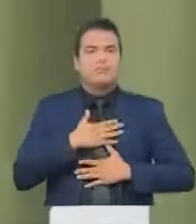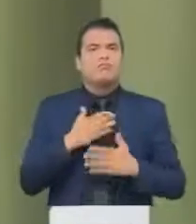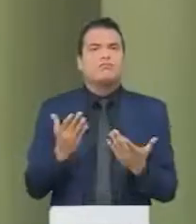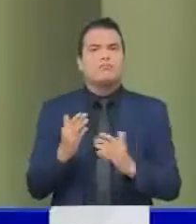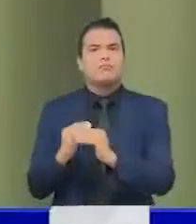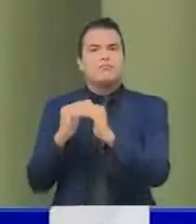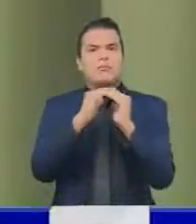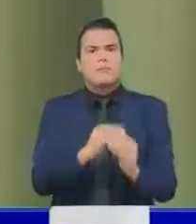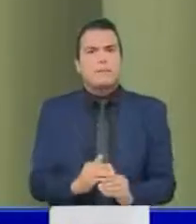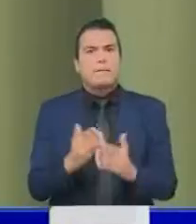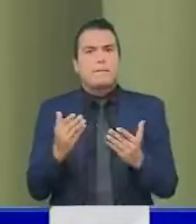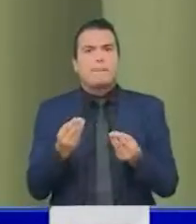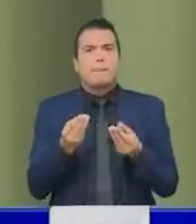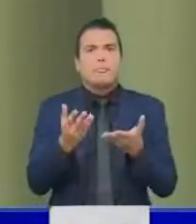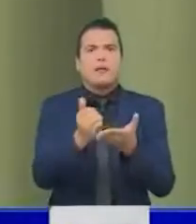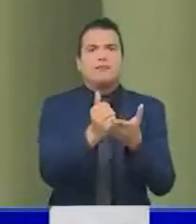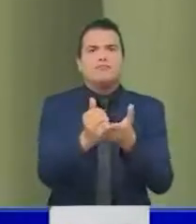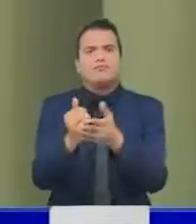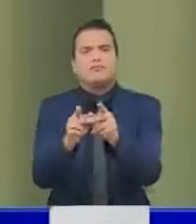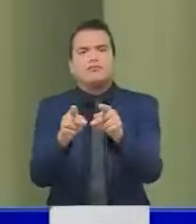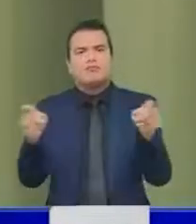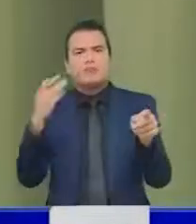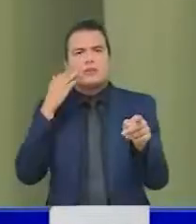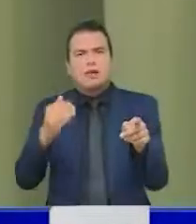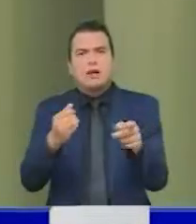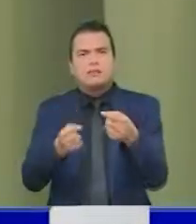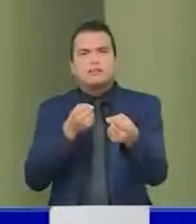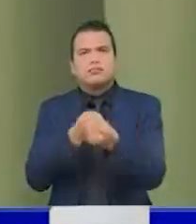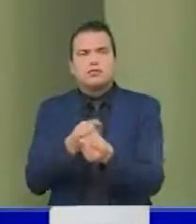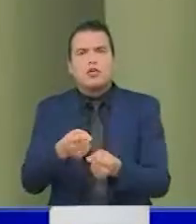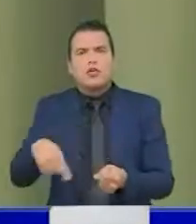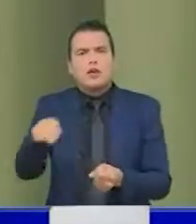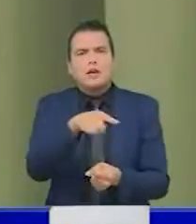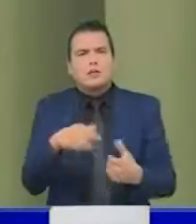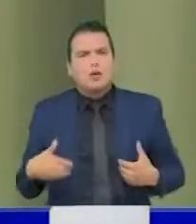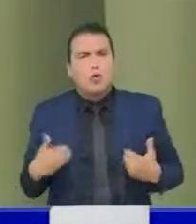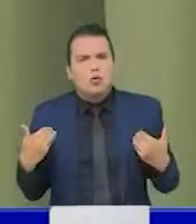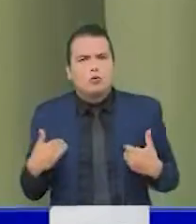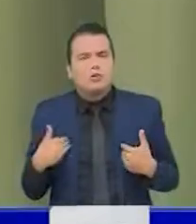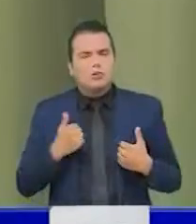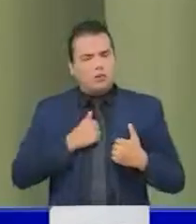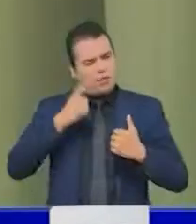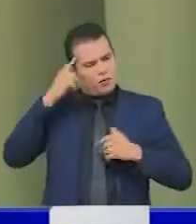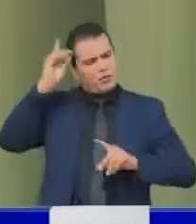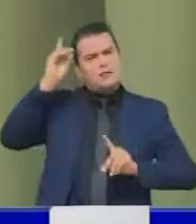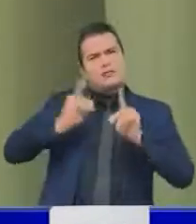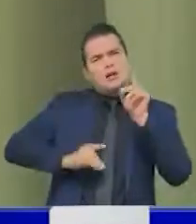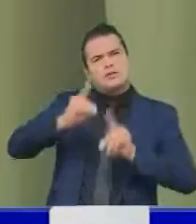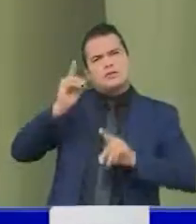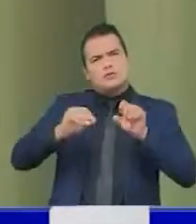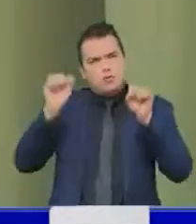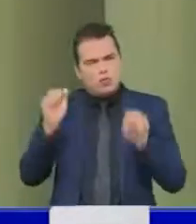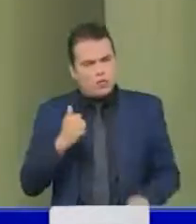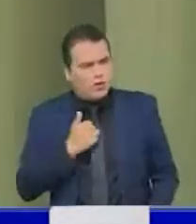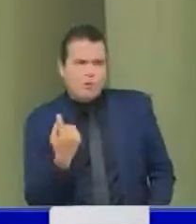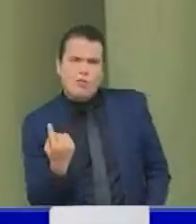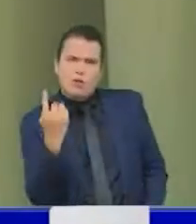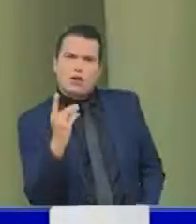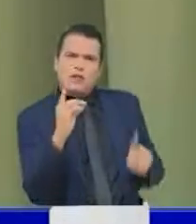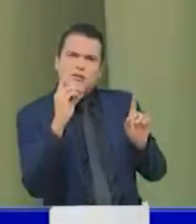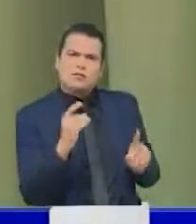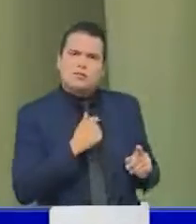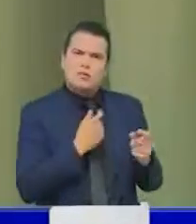son todo que buscar el bienestar de las mujeres en colombia que ellas tengan las posibilidades de tomar sus decisiones políticas